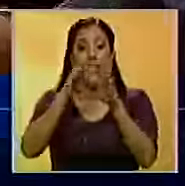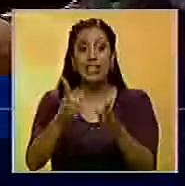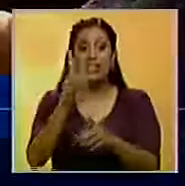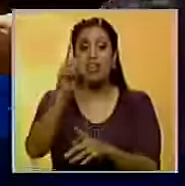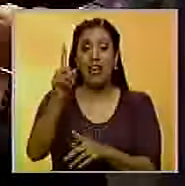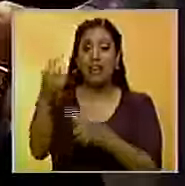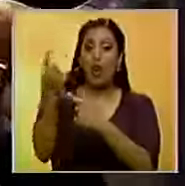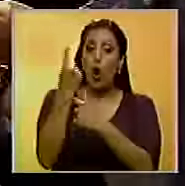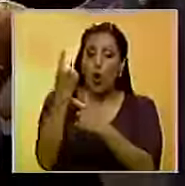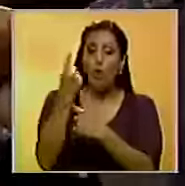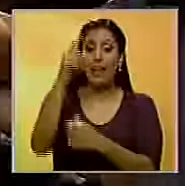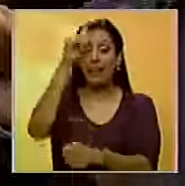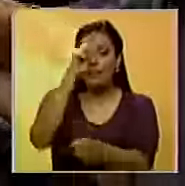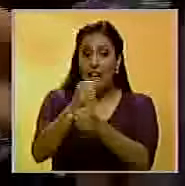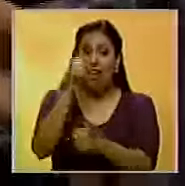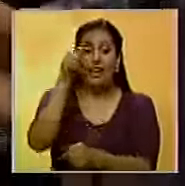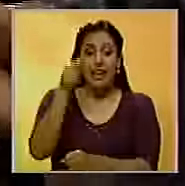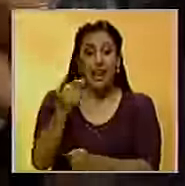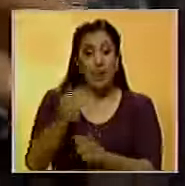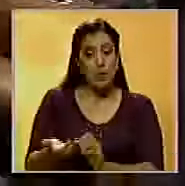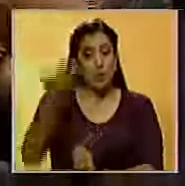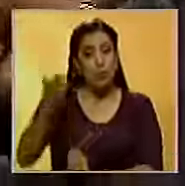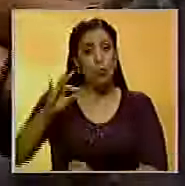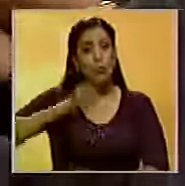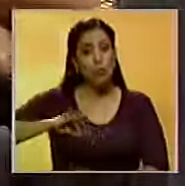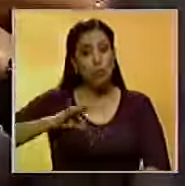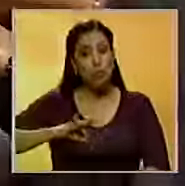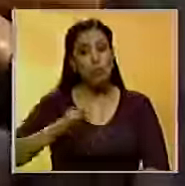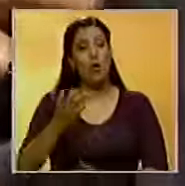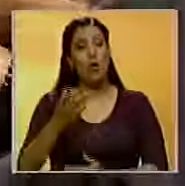con su obligación, que es el presupuesto justo a las